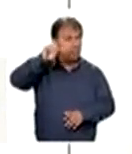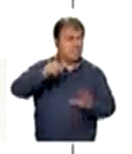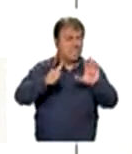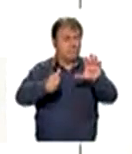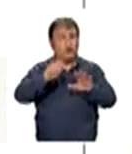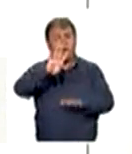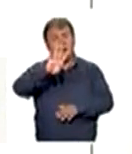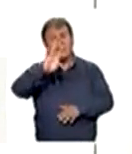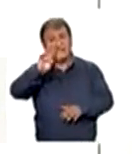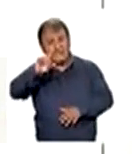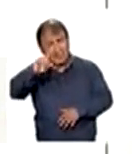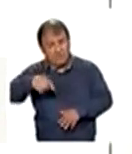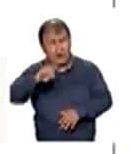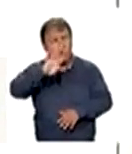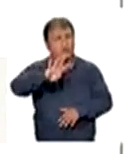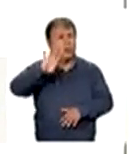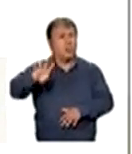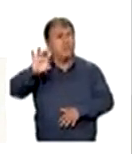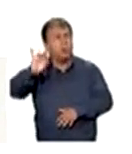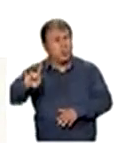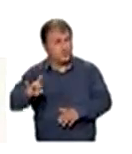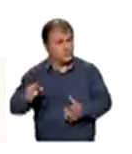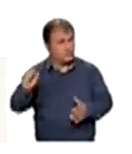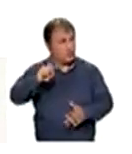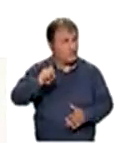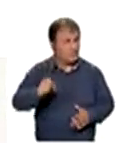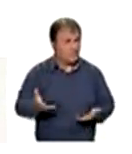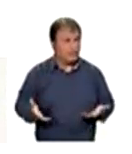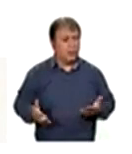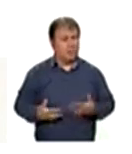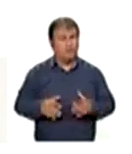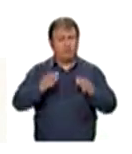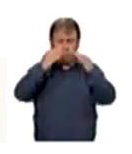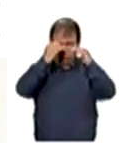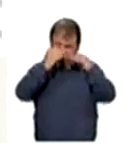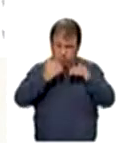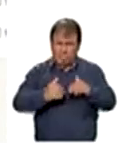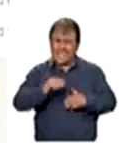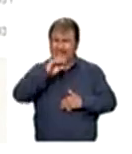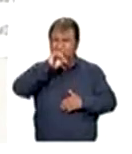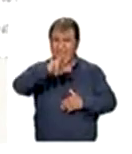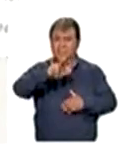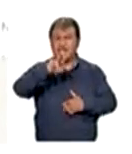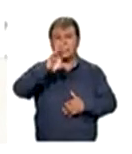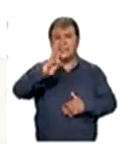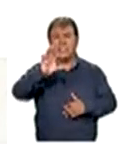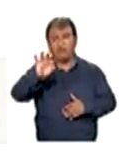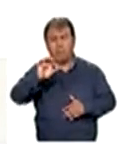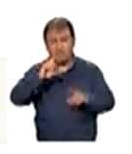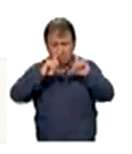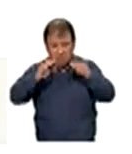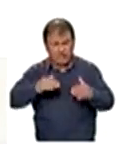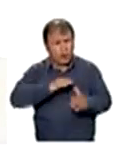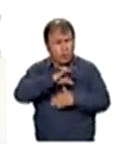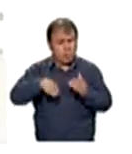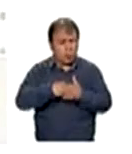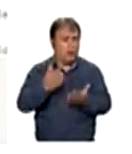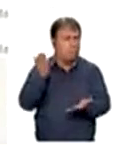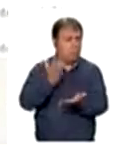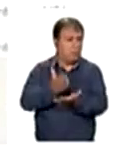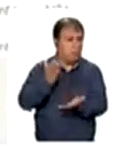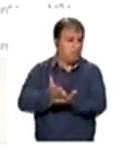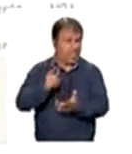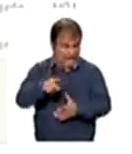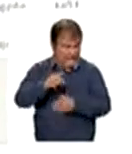2.647.448 nuevos soles en 369 papeletas nada menos, todas sancionadas